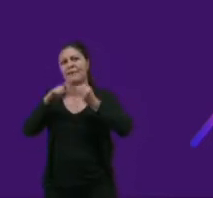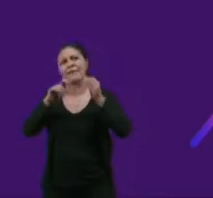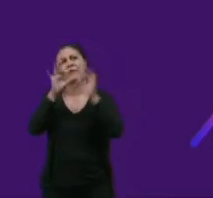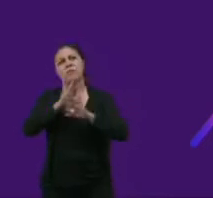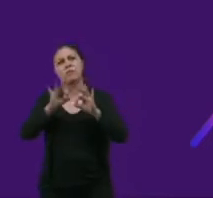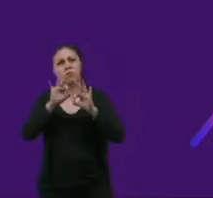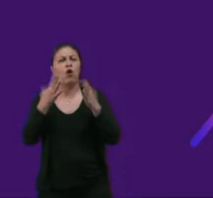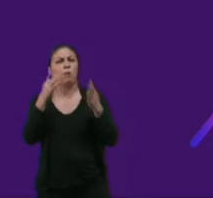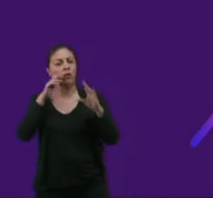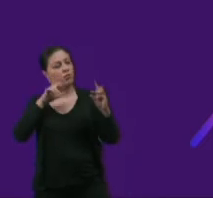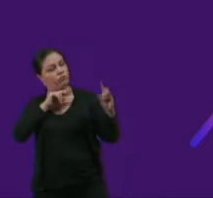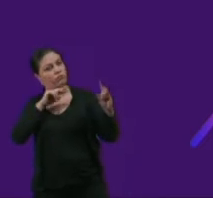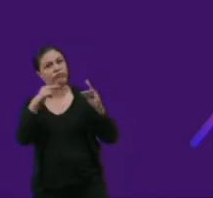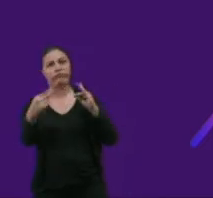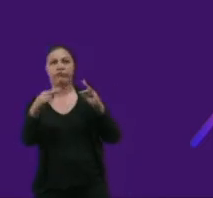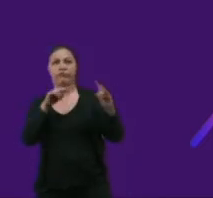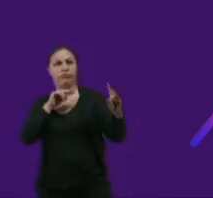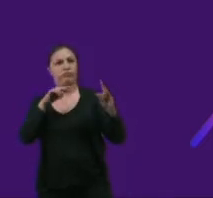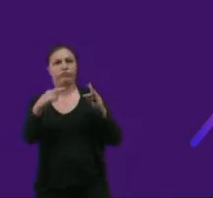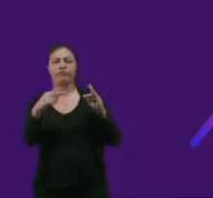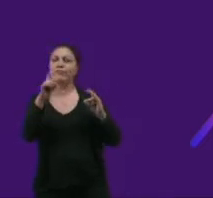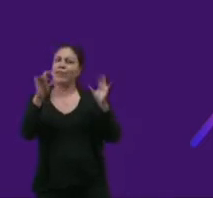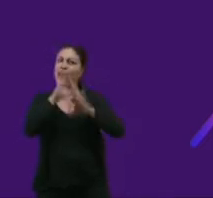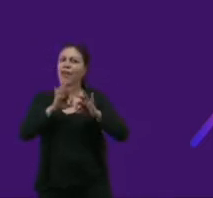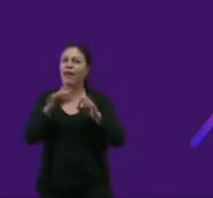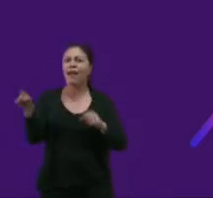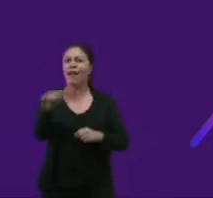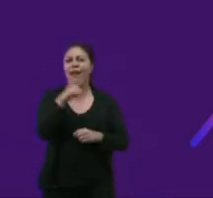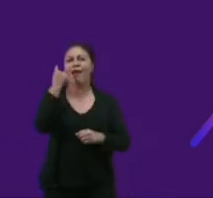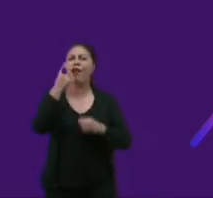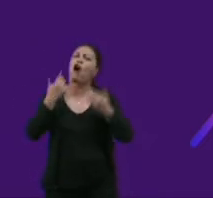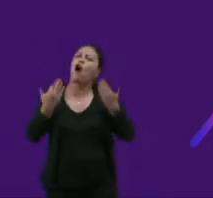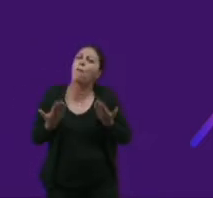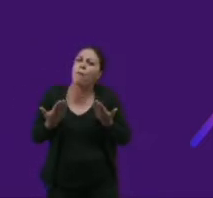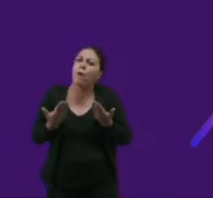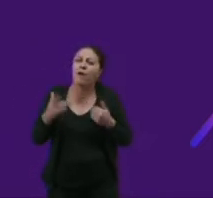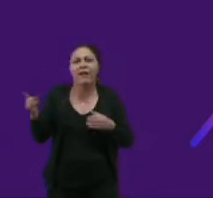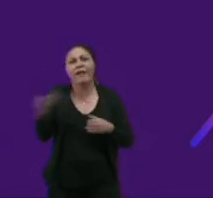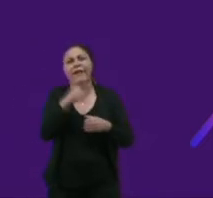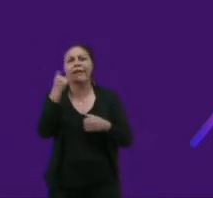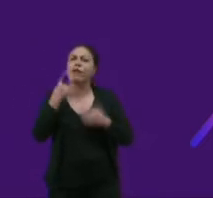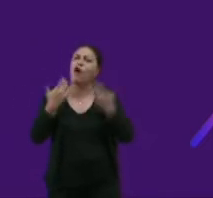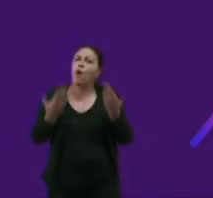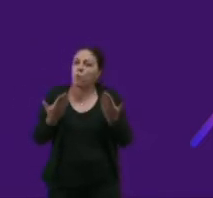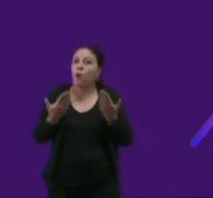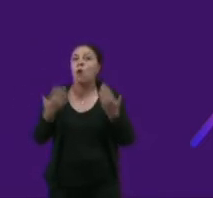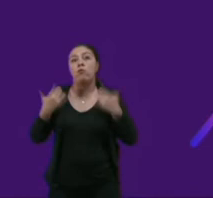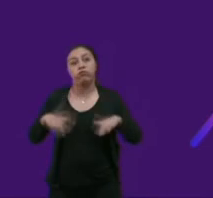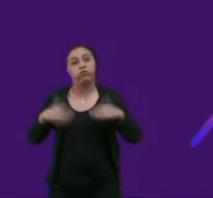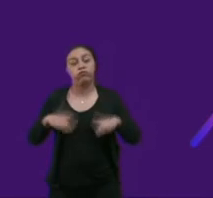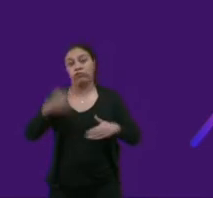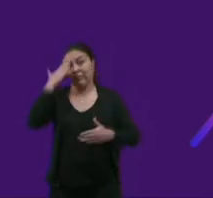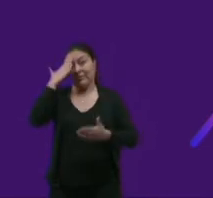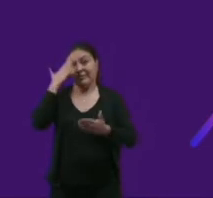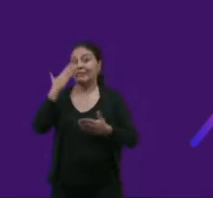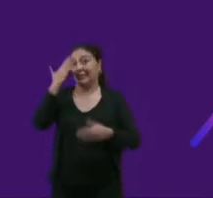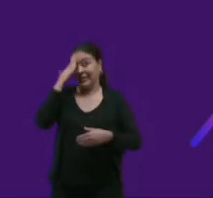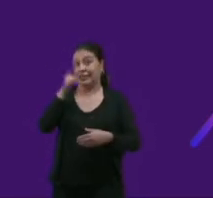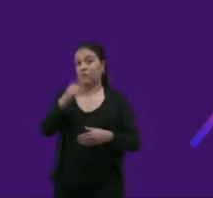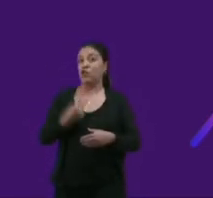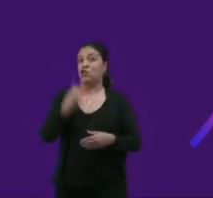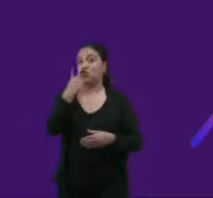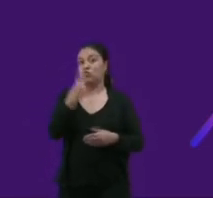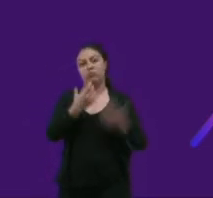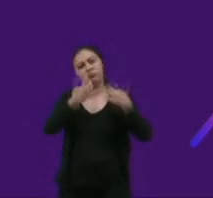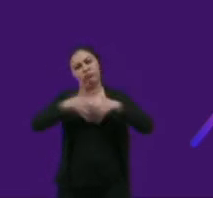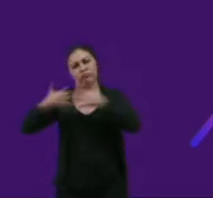entender un poco cómo empezaron estos dos estos dos emprendimientos